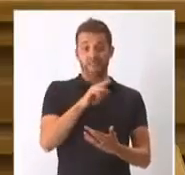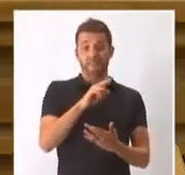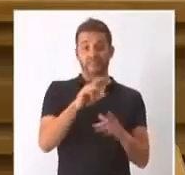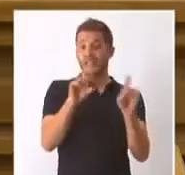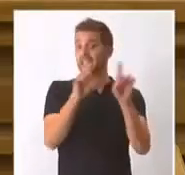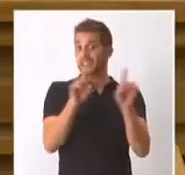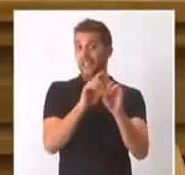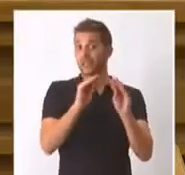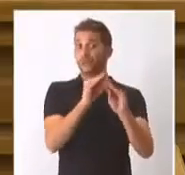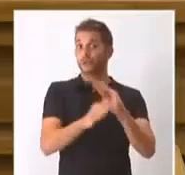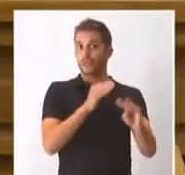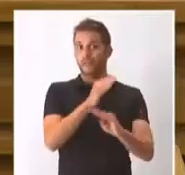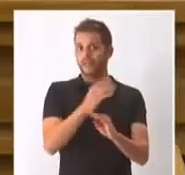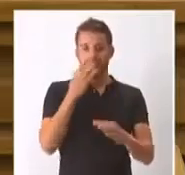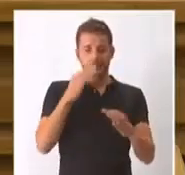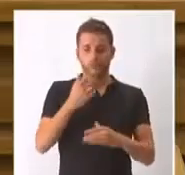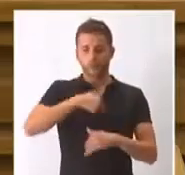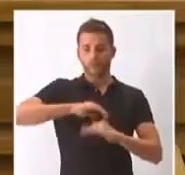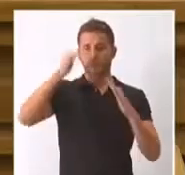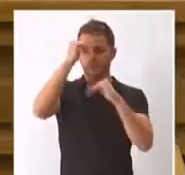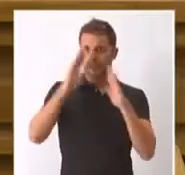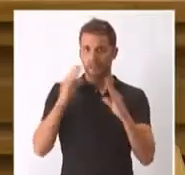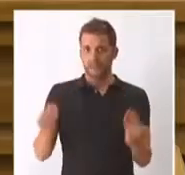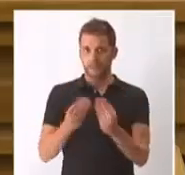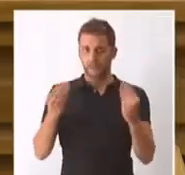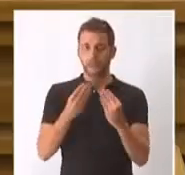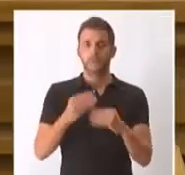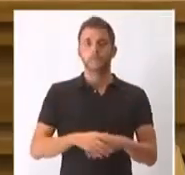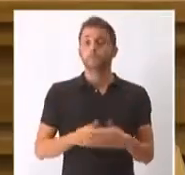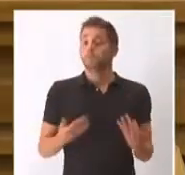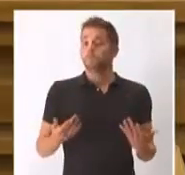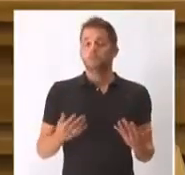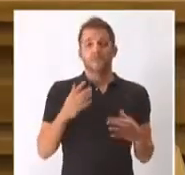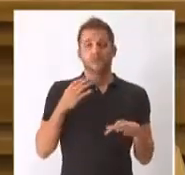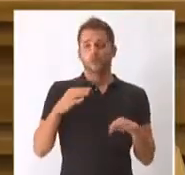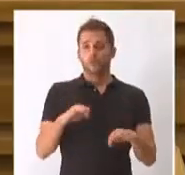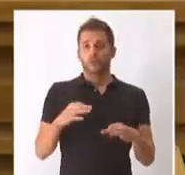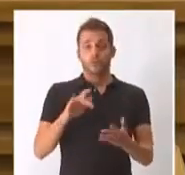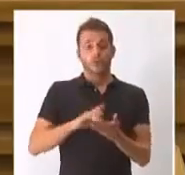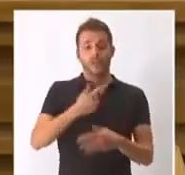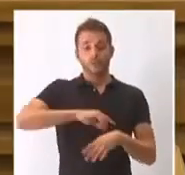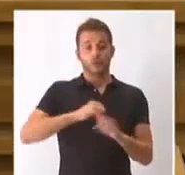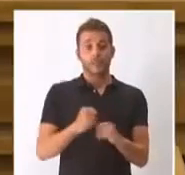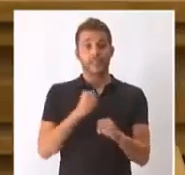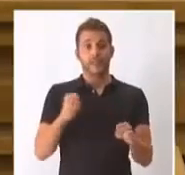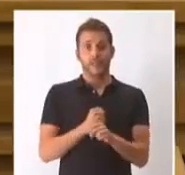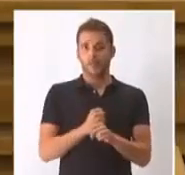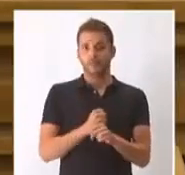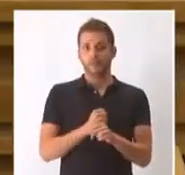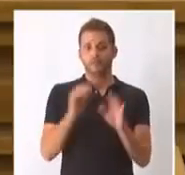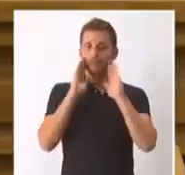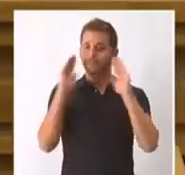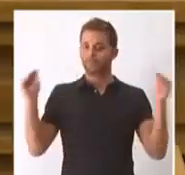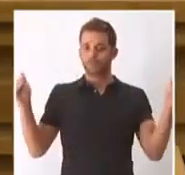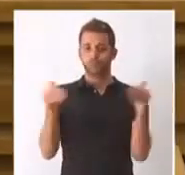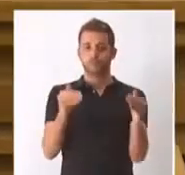es evidente qué y nosotros trabajamos en todos los frentes con un elemento central que es el